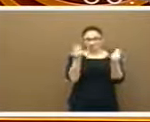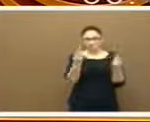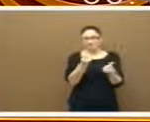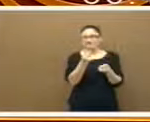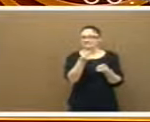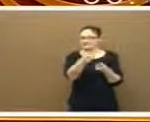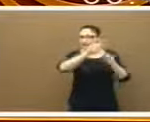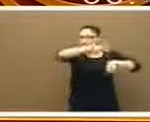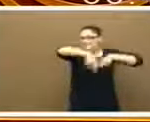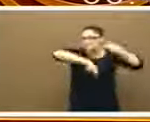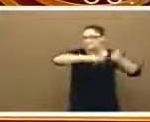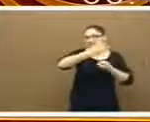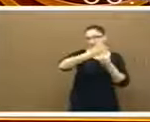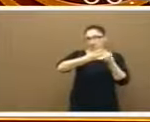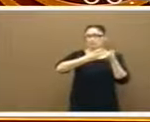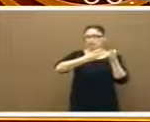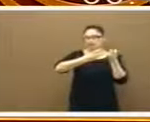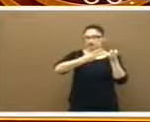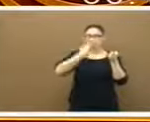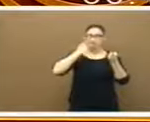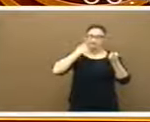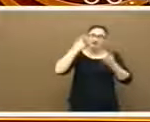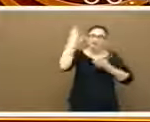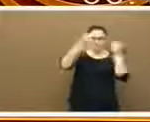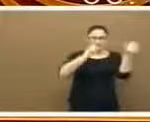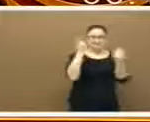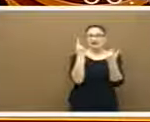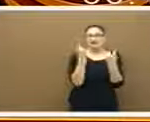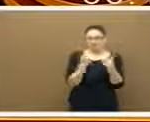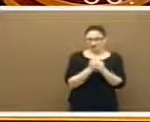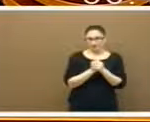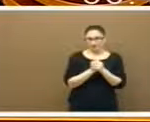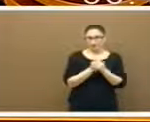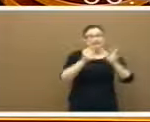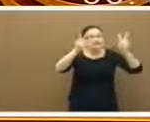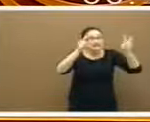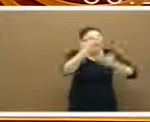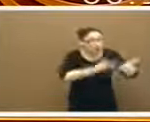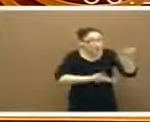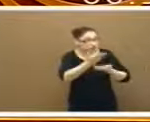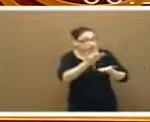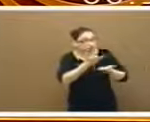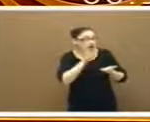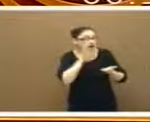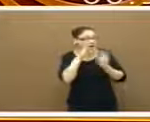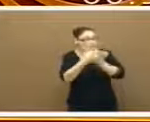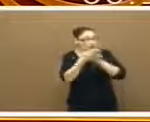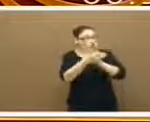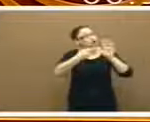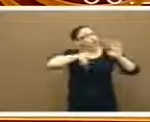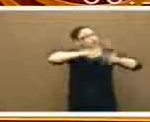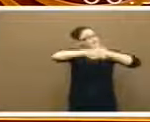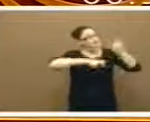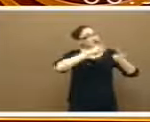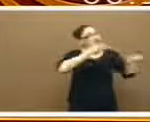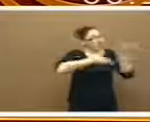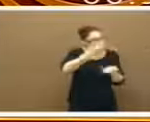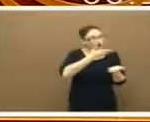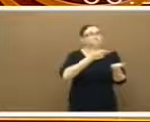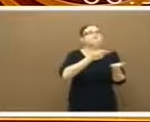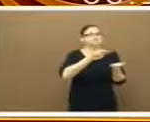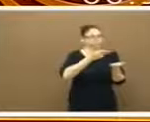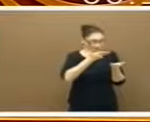esta enmienda habrá que pensarla. En cuanto a cooperación, ya he dicho antes que nosotros tenemos una enmienda hecha de cooperación y que